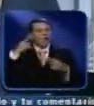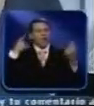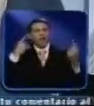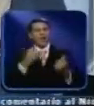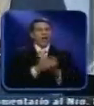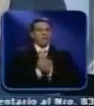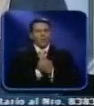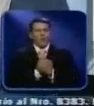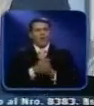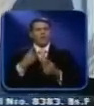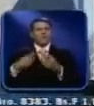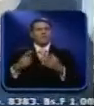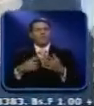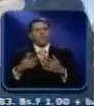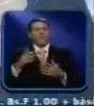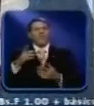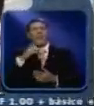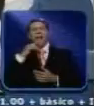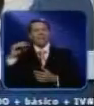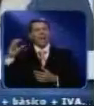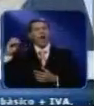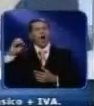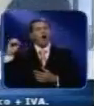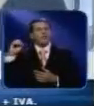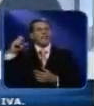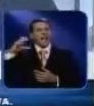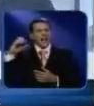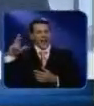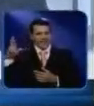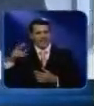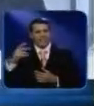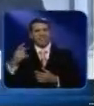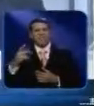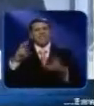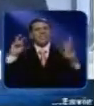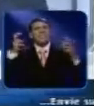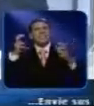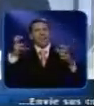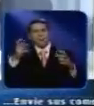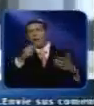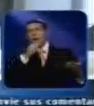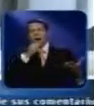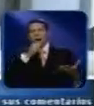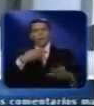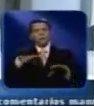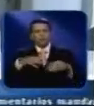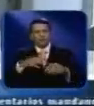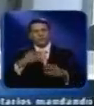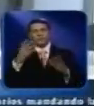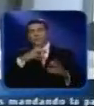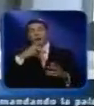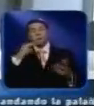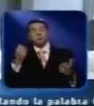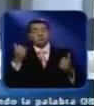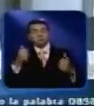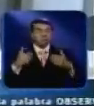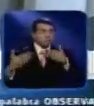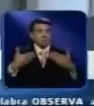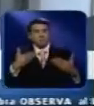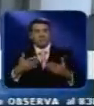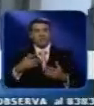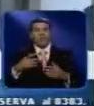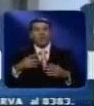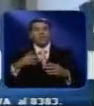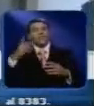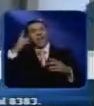amor de la cual estaba hablando Oscar. Es un tema bien sabroso, estoy seguro que lo van a disfrutar. Contamos una historia de amor bien bonita, estamos tan